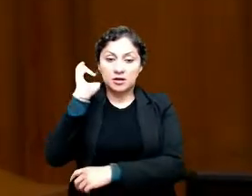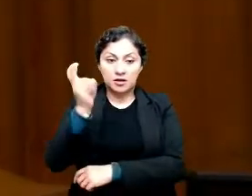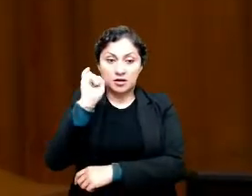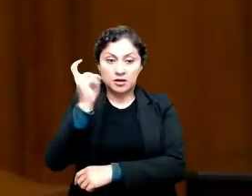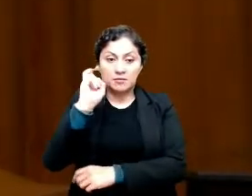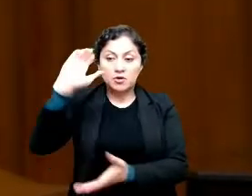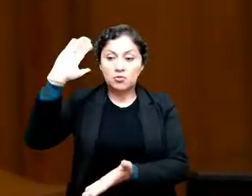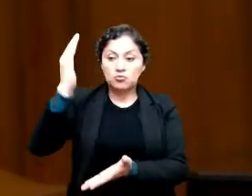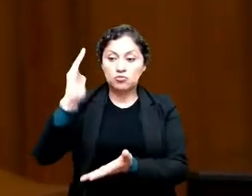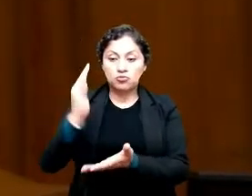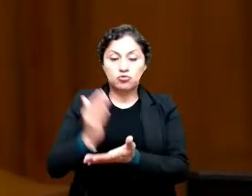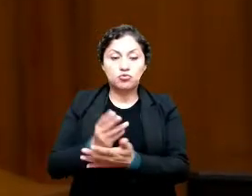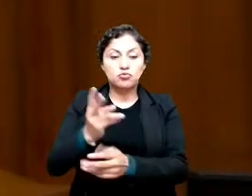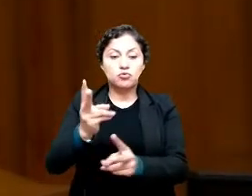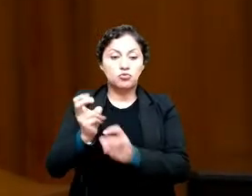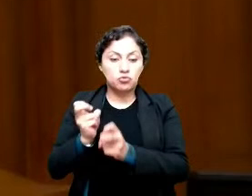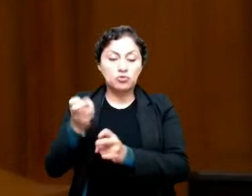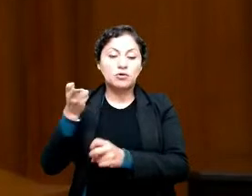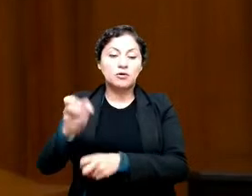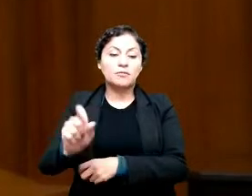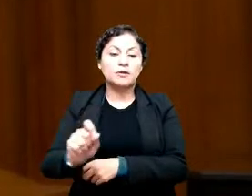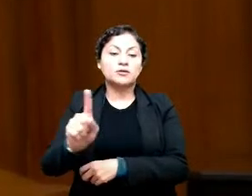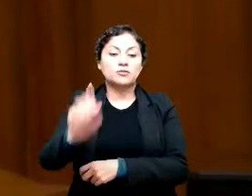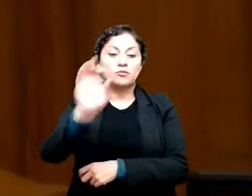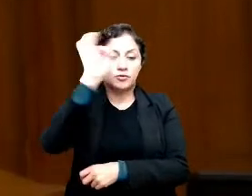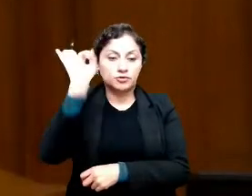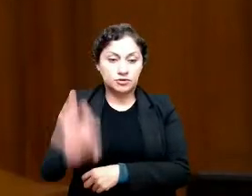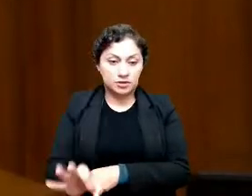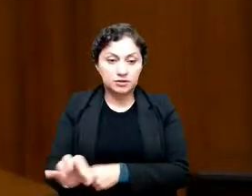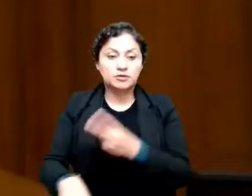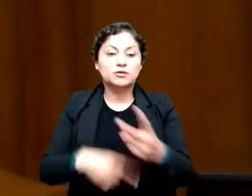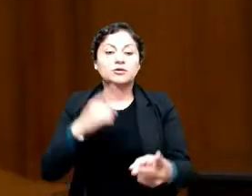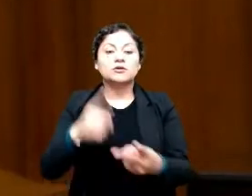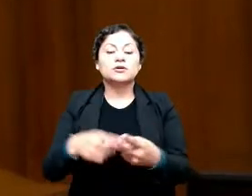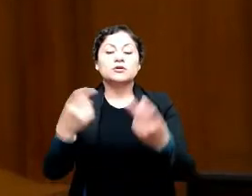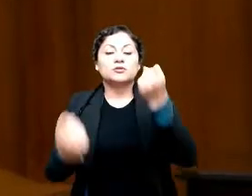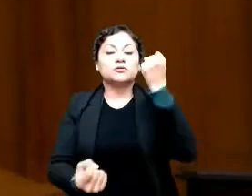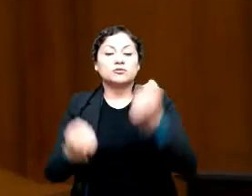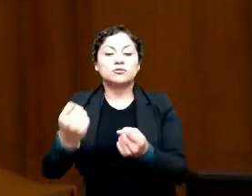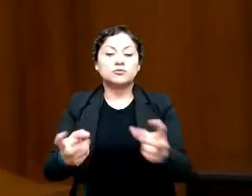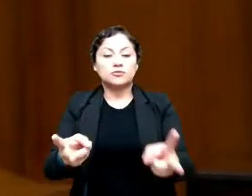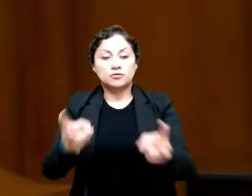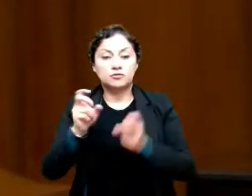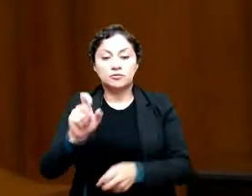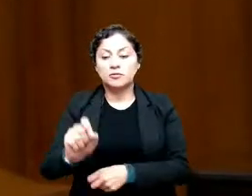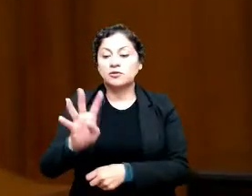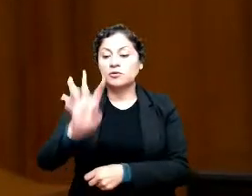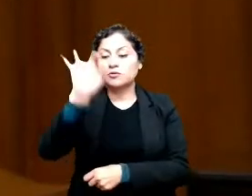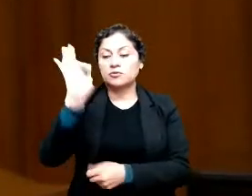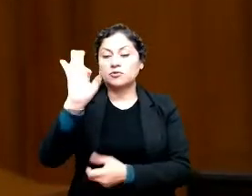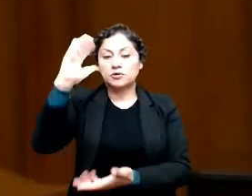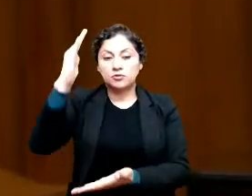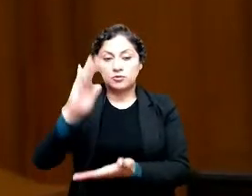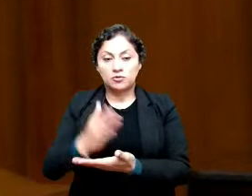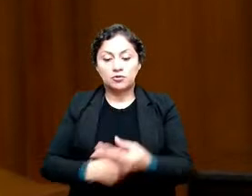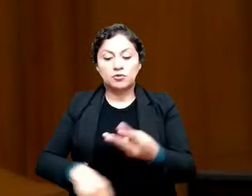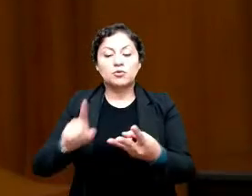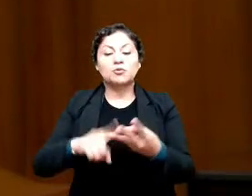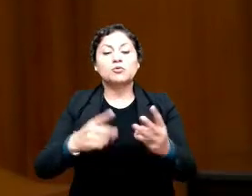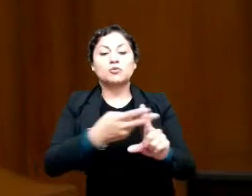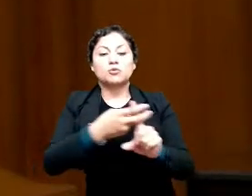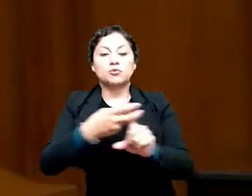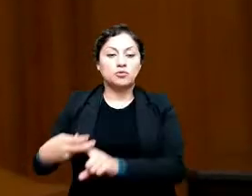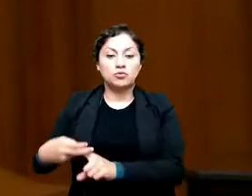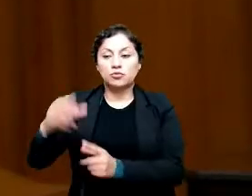un 21%, la disminución del robo de vehículos en un 24% y la de los secuestros en